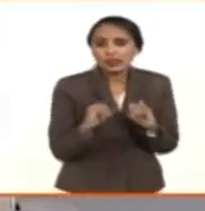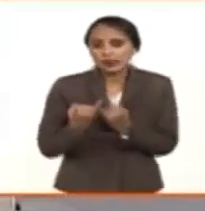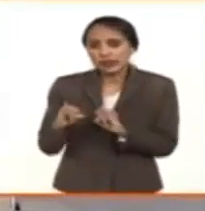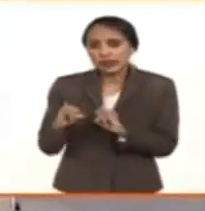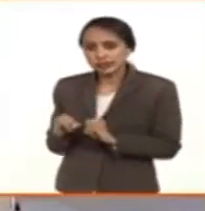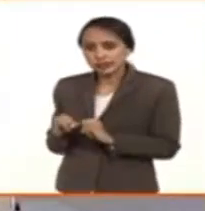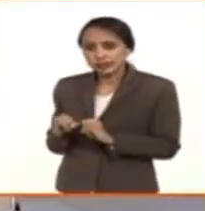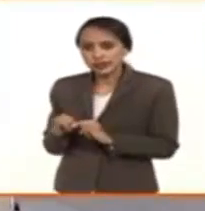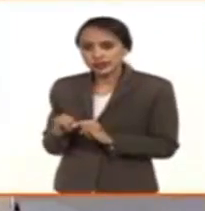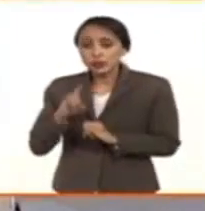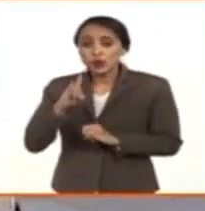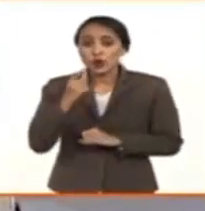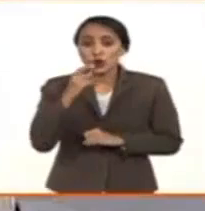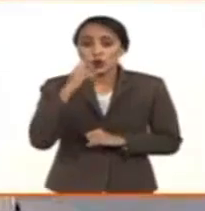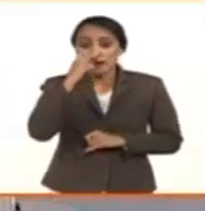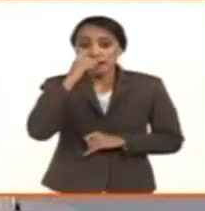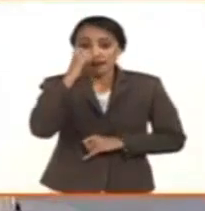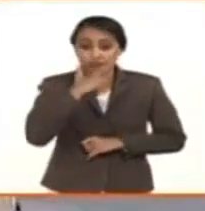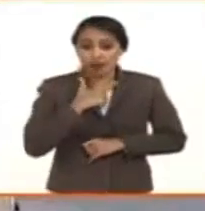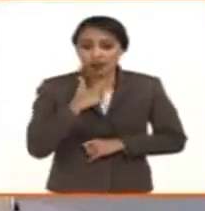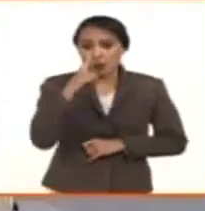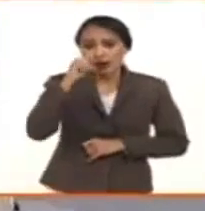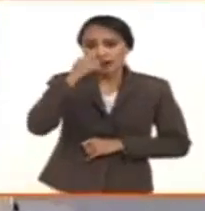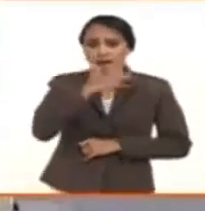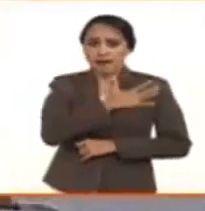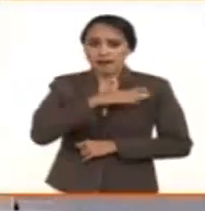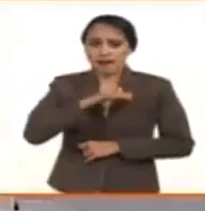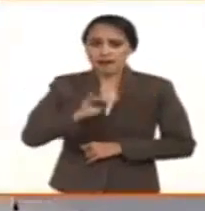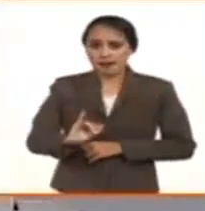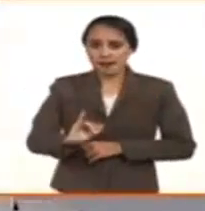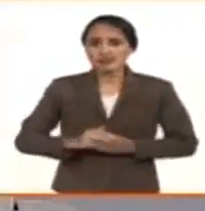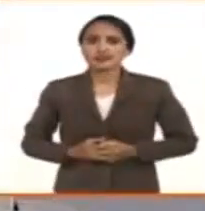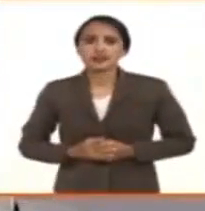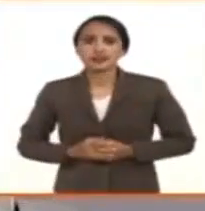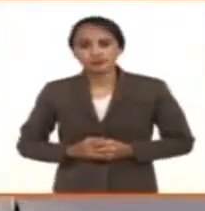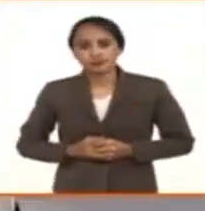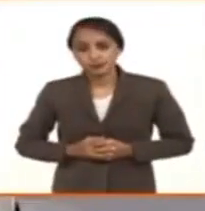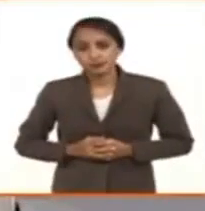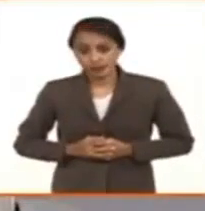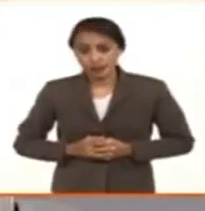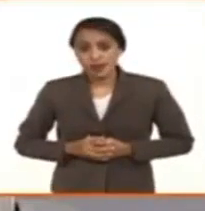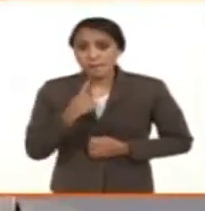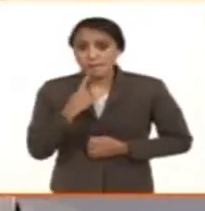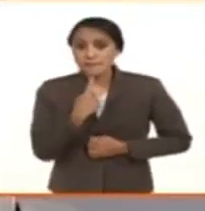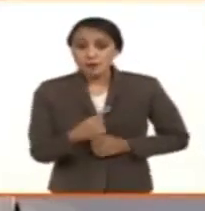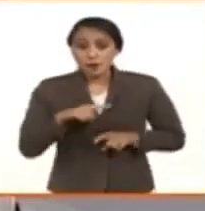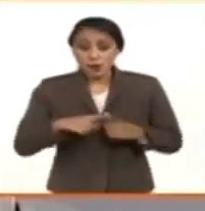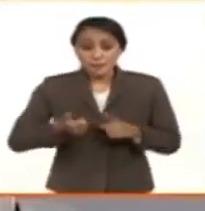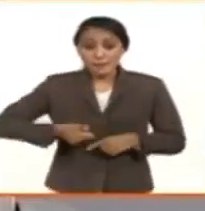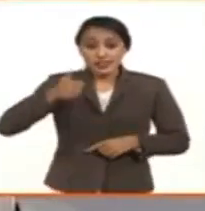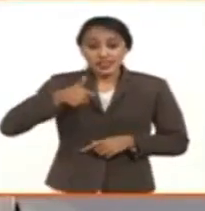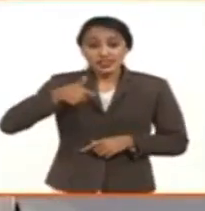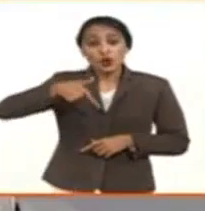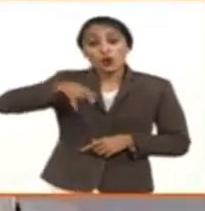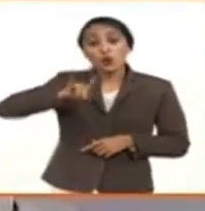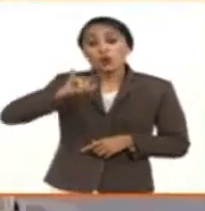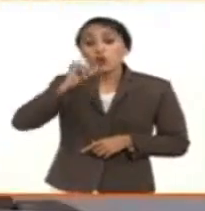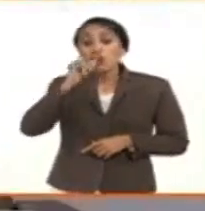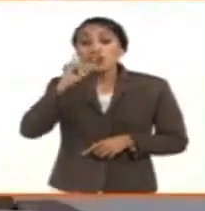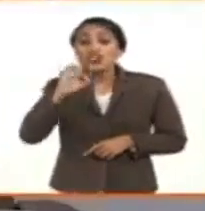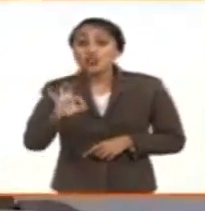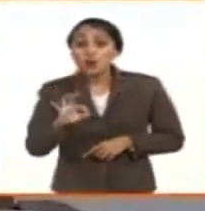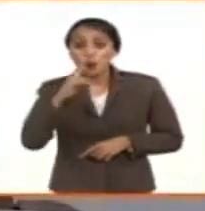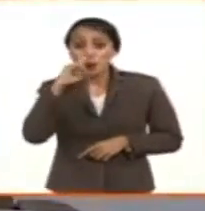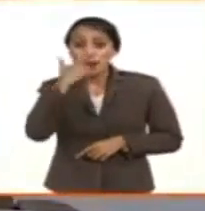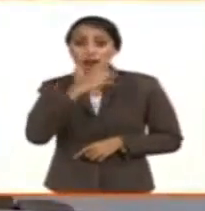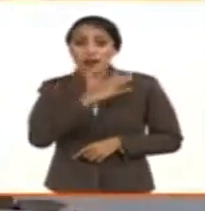gobernado por un presidente judío nazi imagínate tú hasta donde llegamos con la manipulación de la realidad y deciden